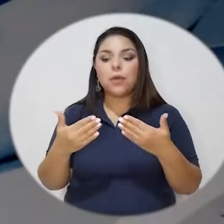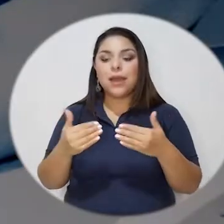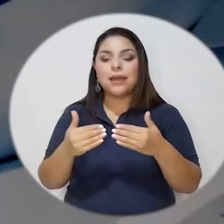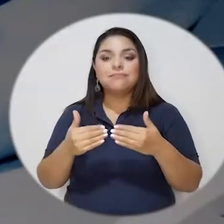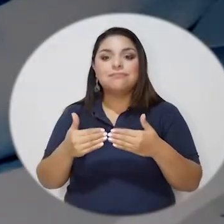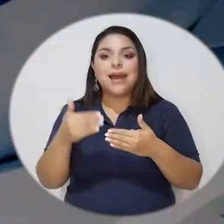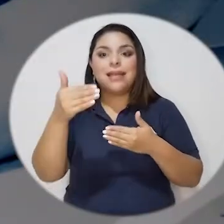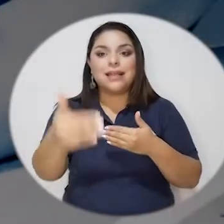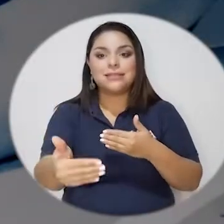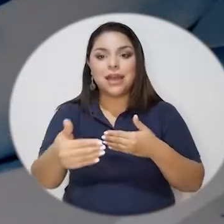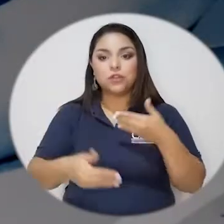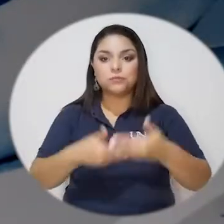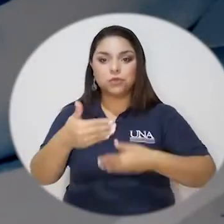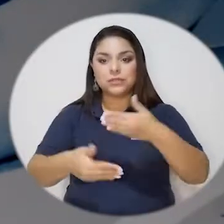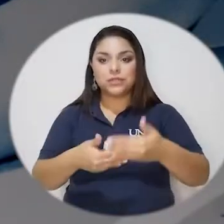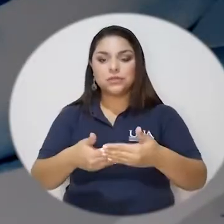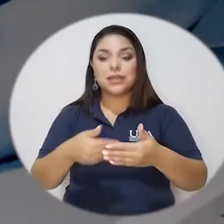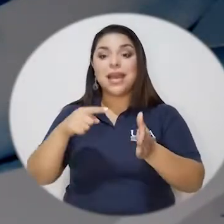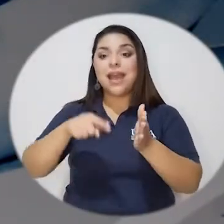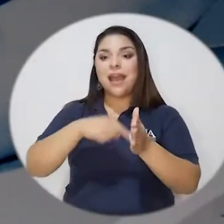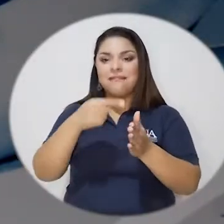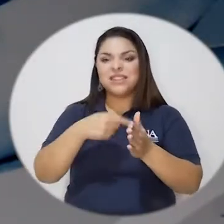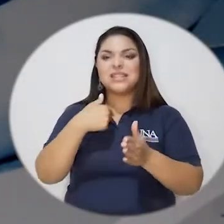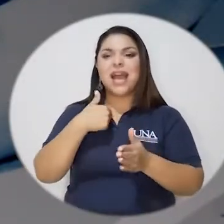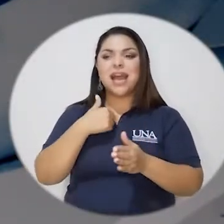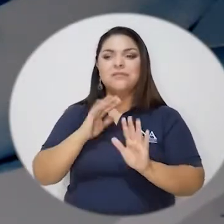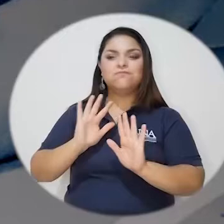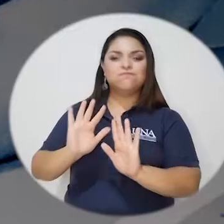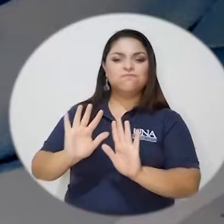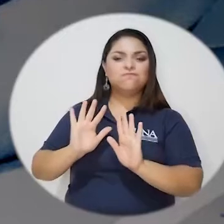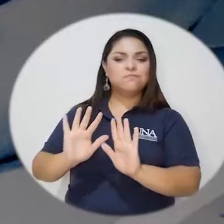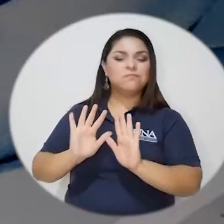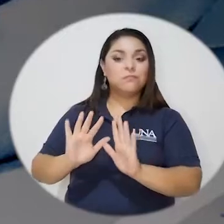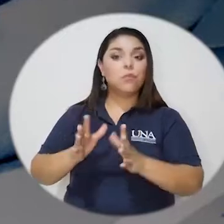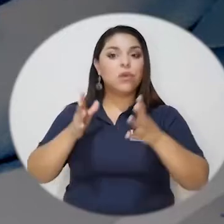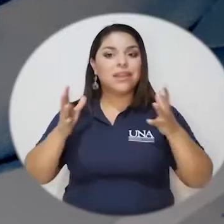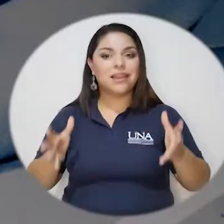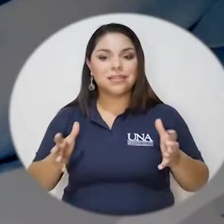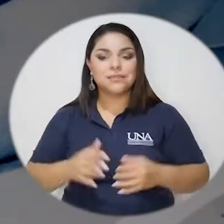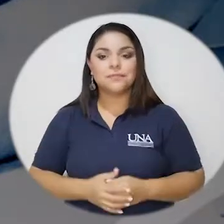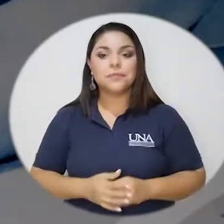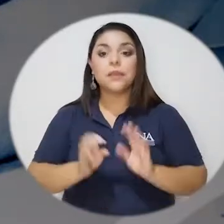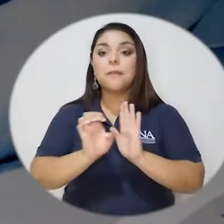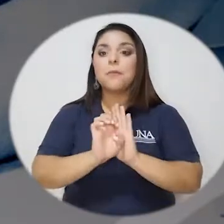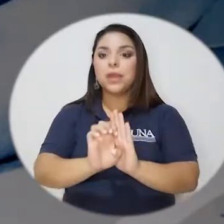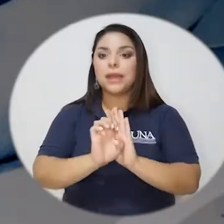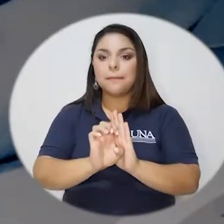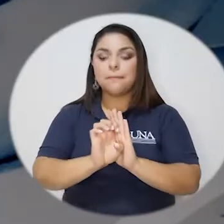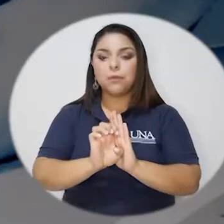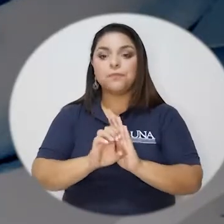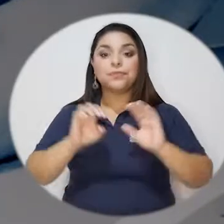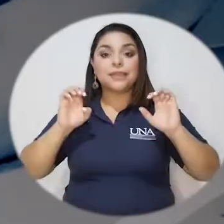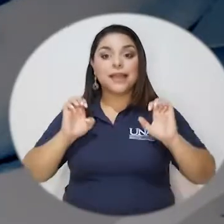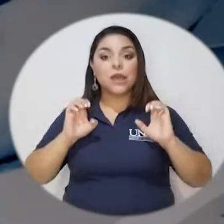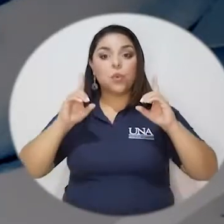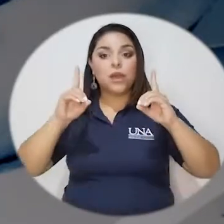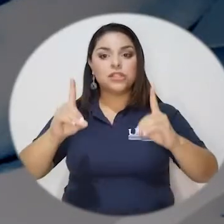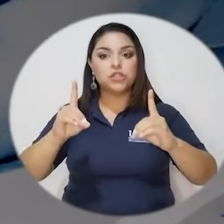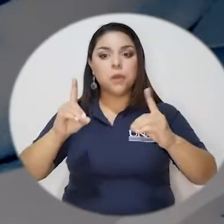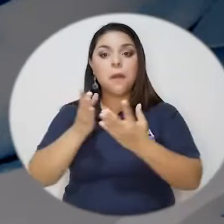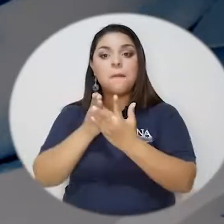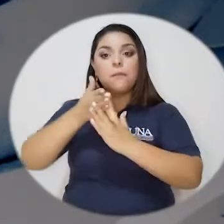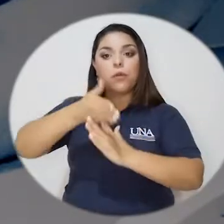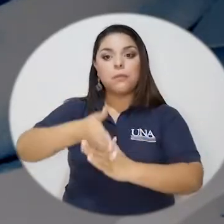cómo adelantarnos a los procesos. A veces es que existe una resistencia muy grande, ¿verdad? Por ejemplo,